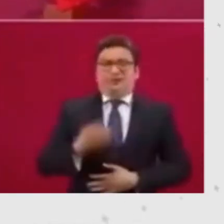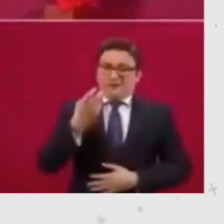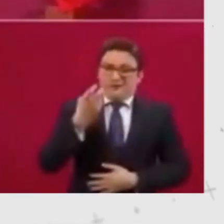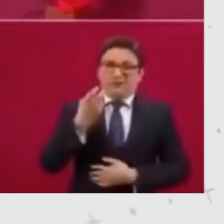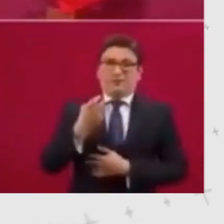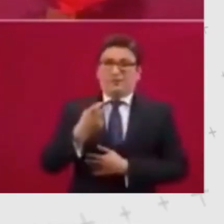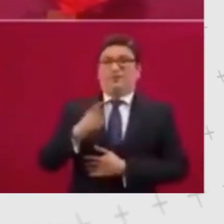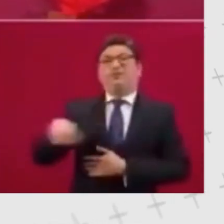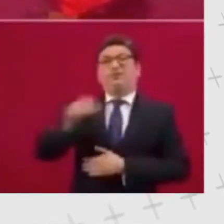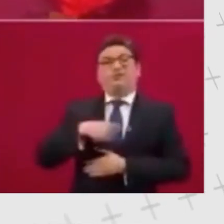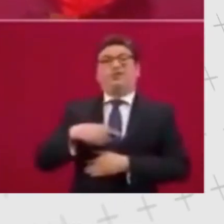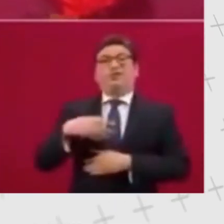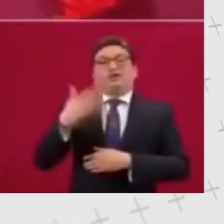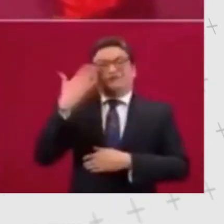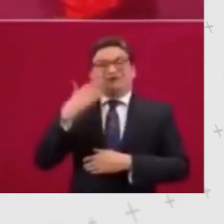su influyentismo?